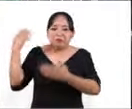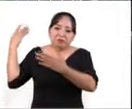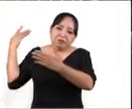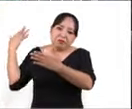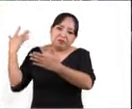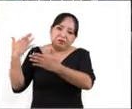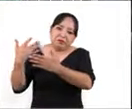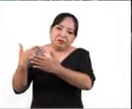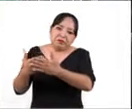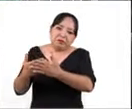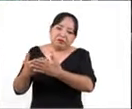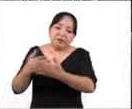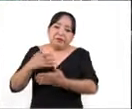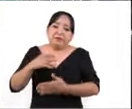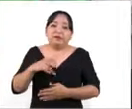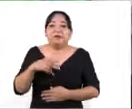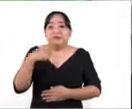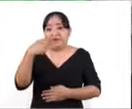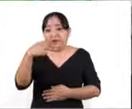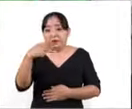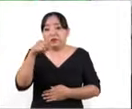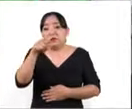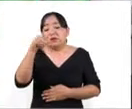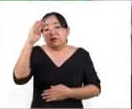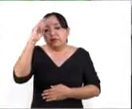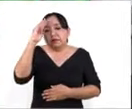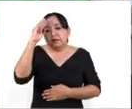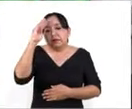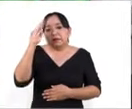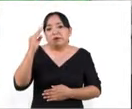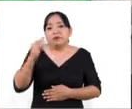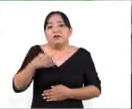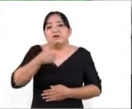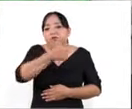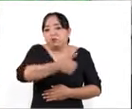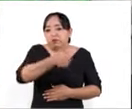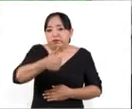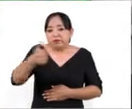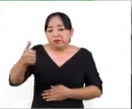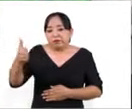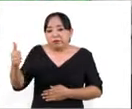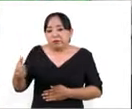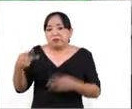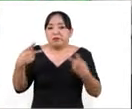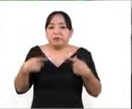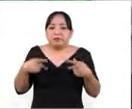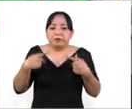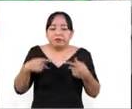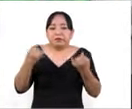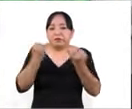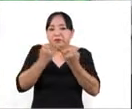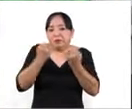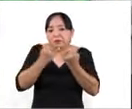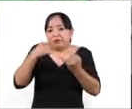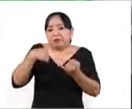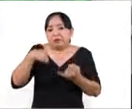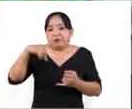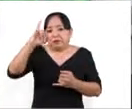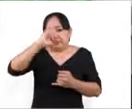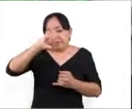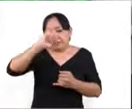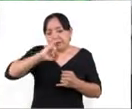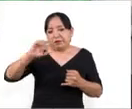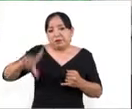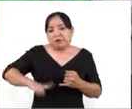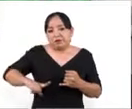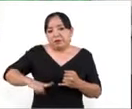Bueno, pues evidentemente lo que hay que hacer como ciudadano y además como jefa de gobierno, pues la responsabilidad es seguir los protocolos para